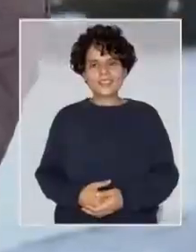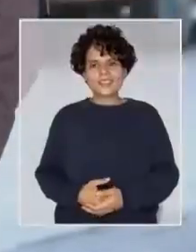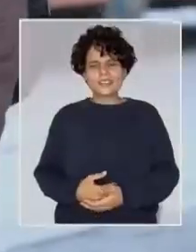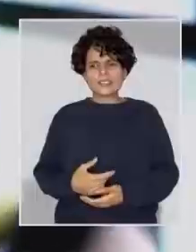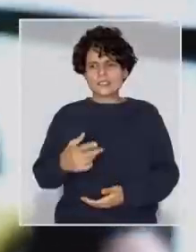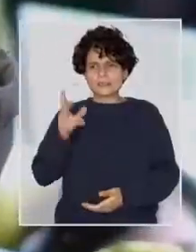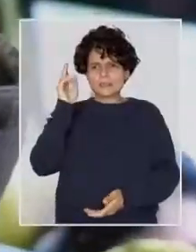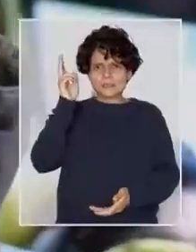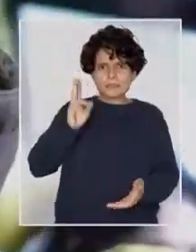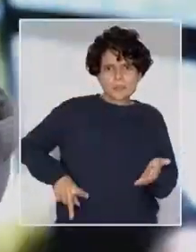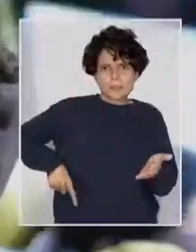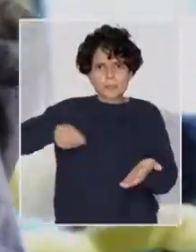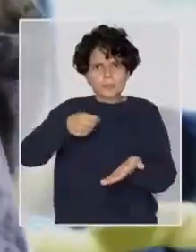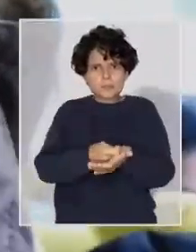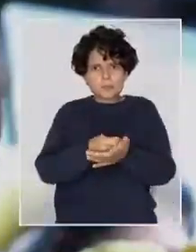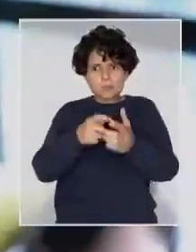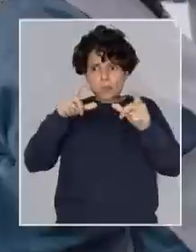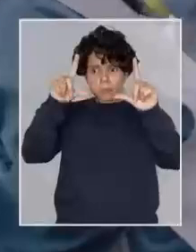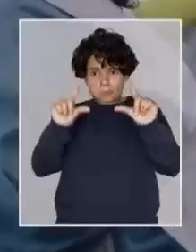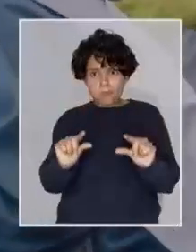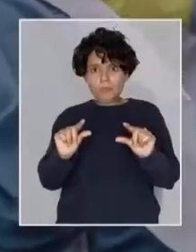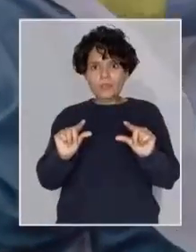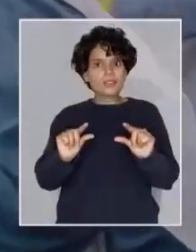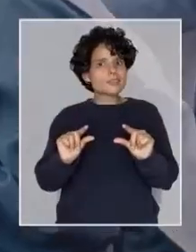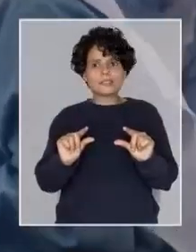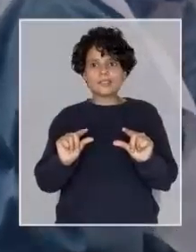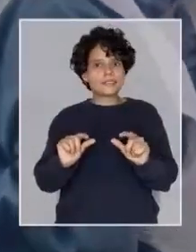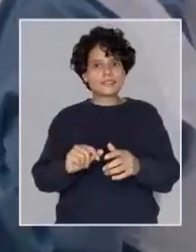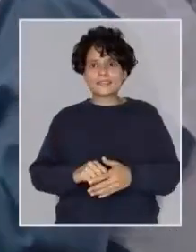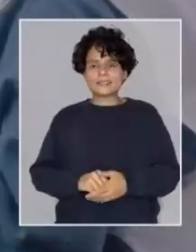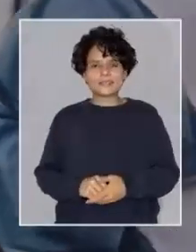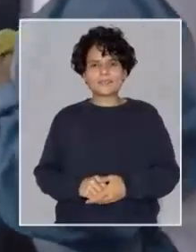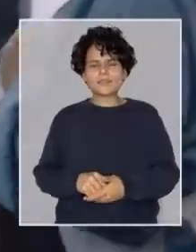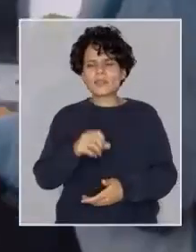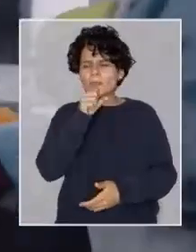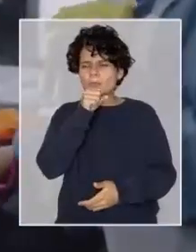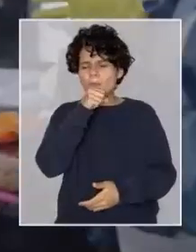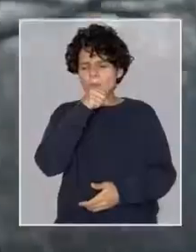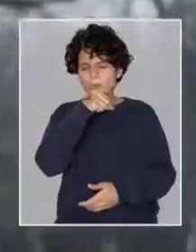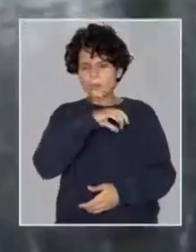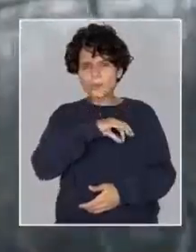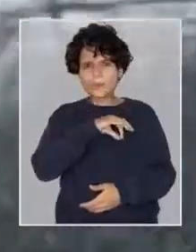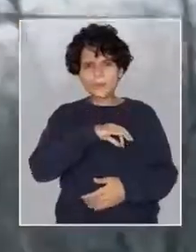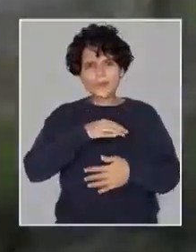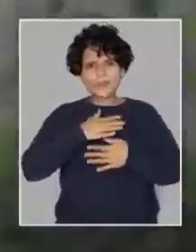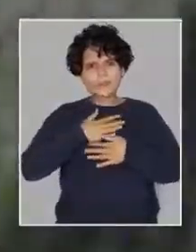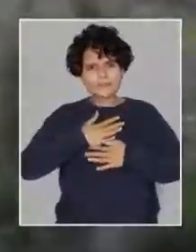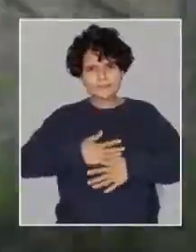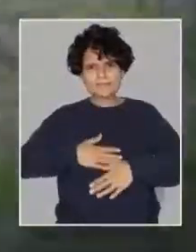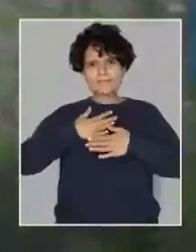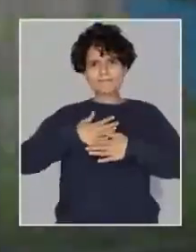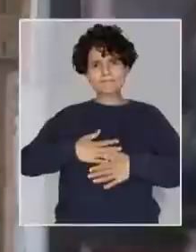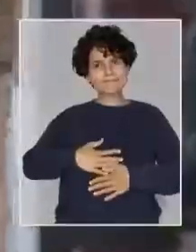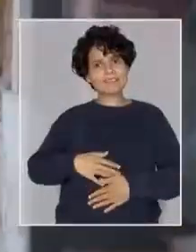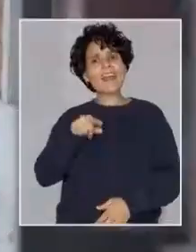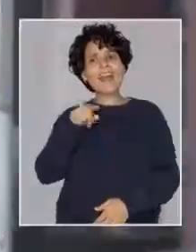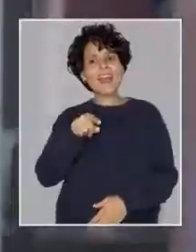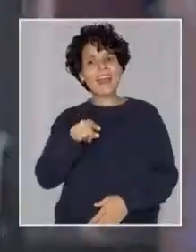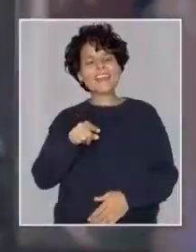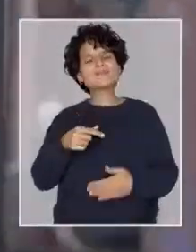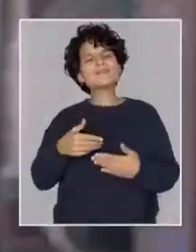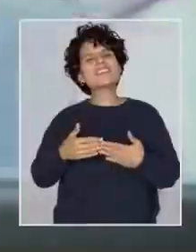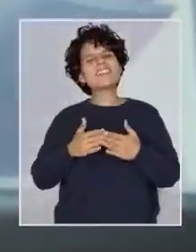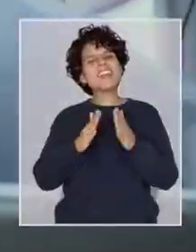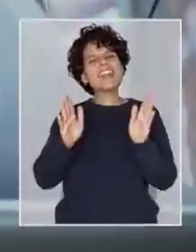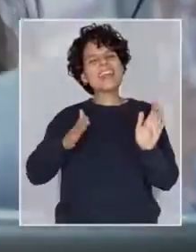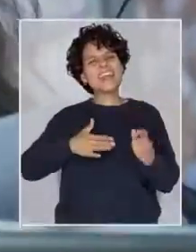Cuando sabes que no se te irá la mitad en locomoción. Cuando jubilar no te asusta, te sientes libre.